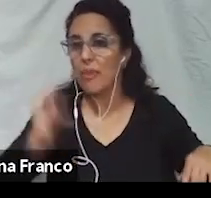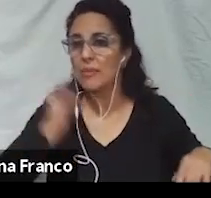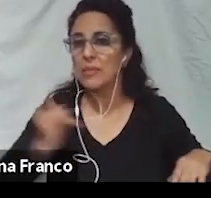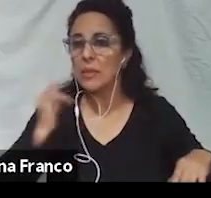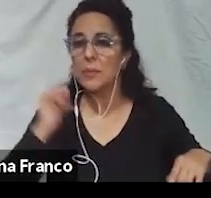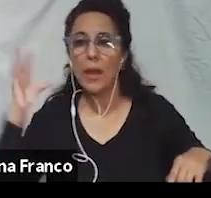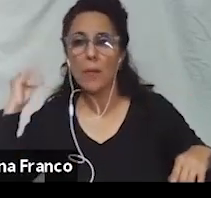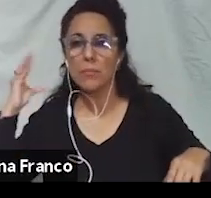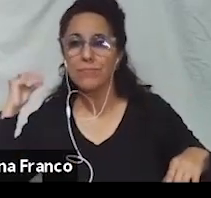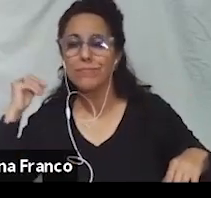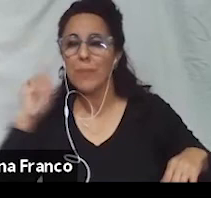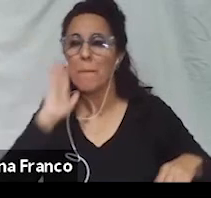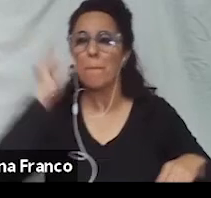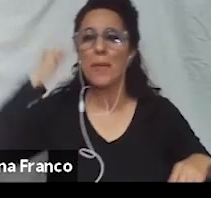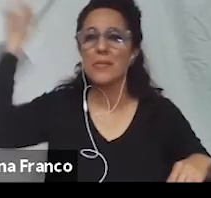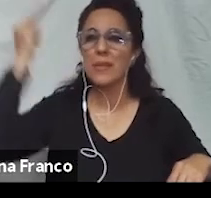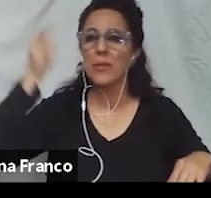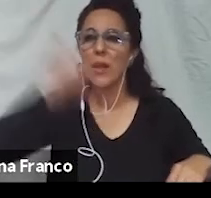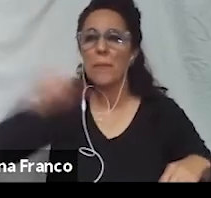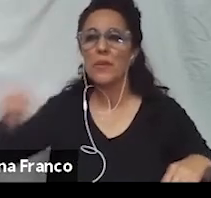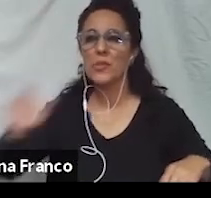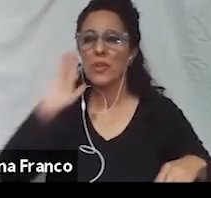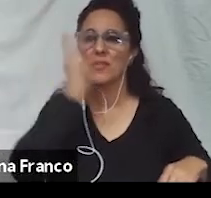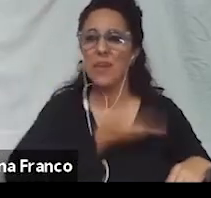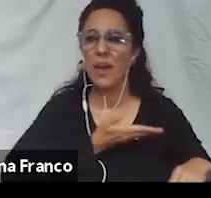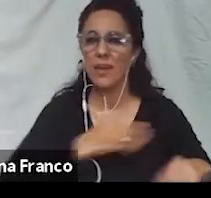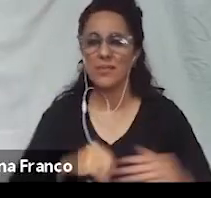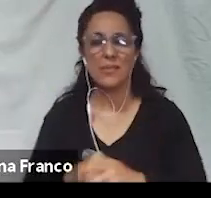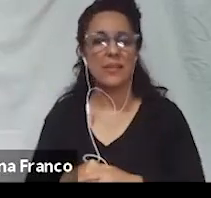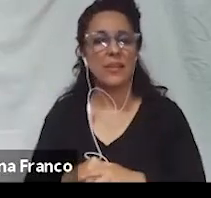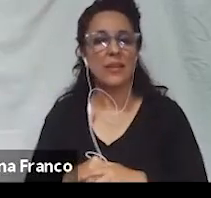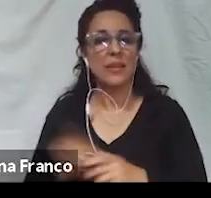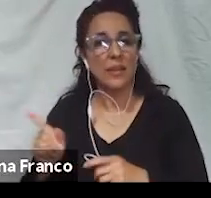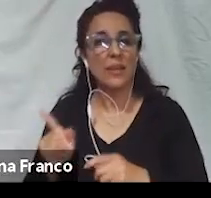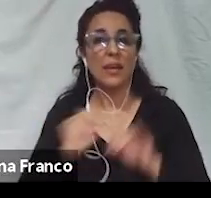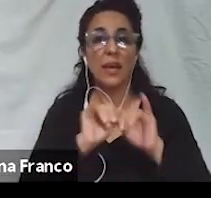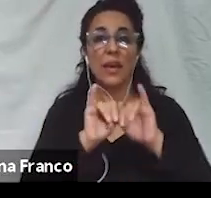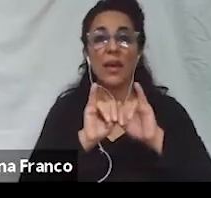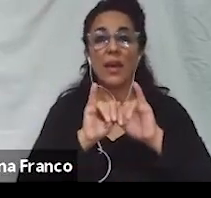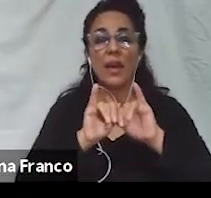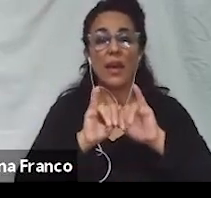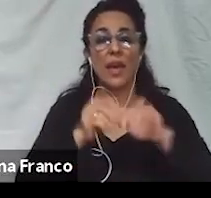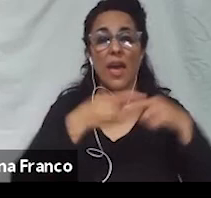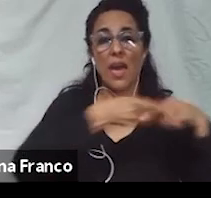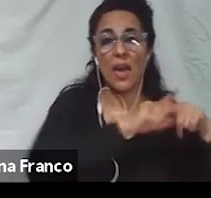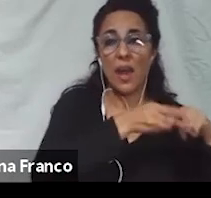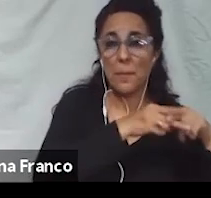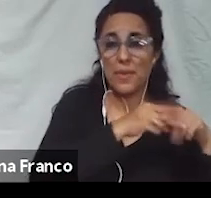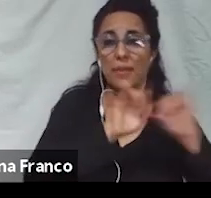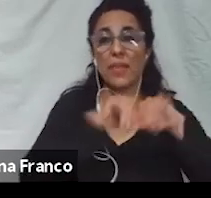descripción. Bueno, y los nombres y versiones de las herramientas de evaluación. Esto